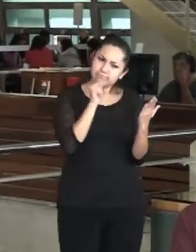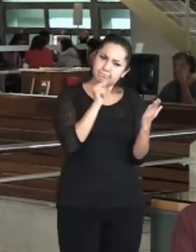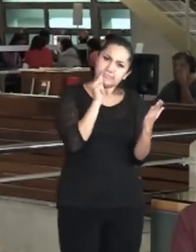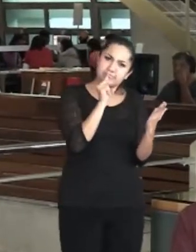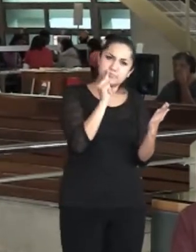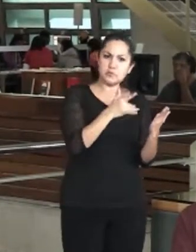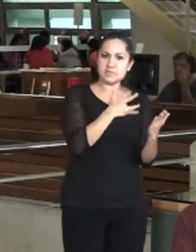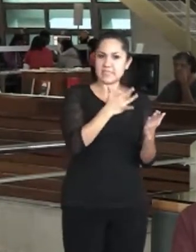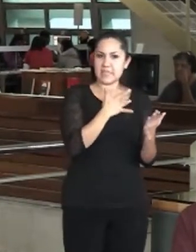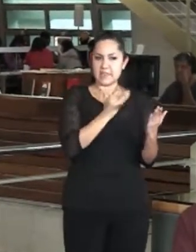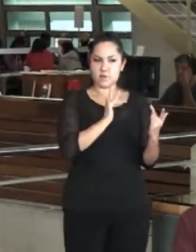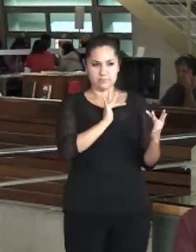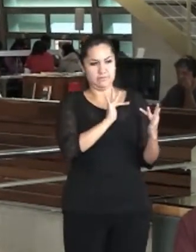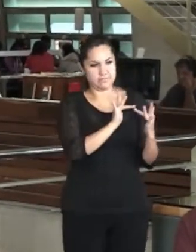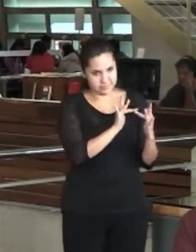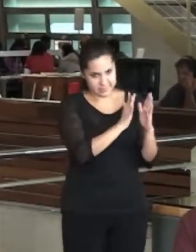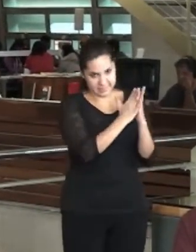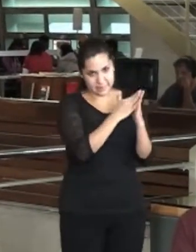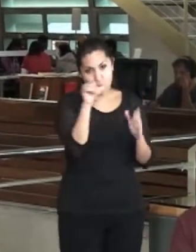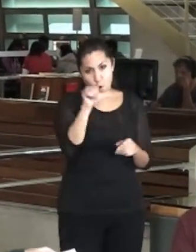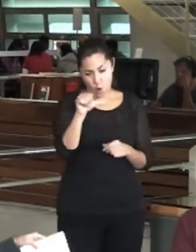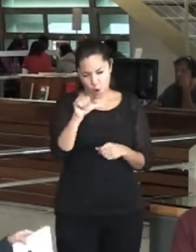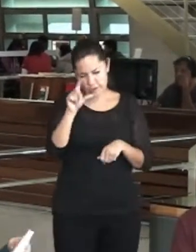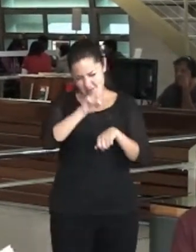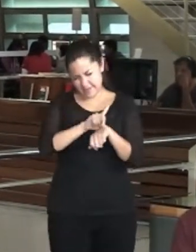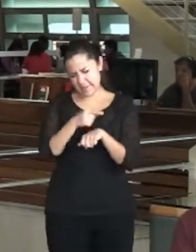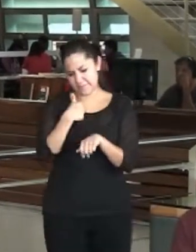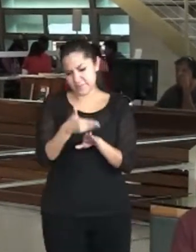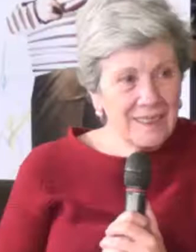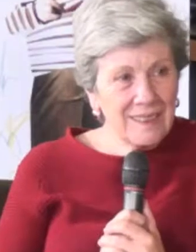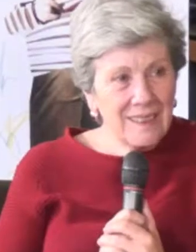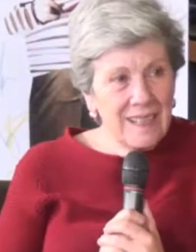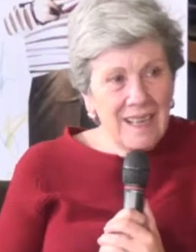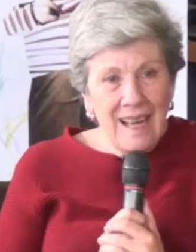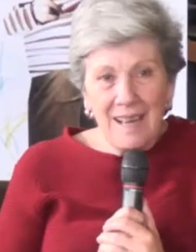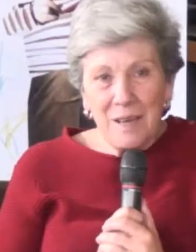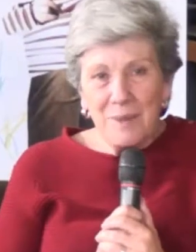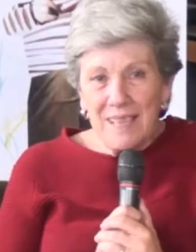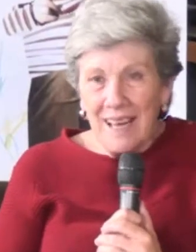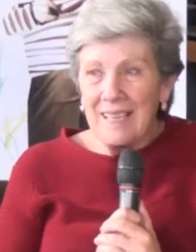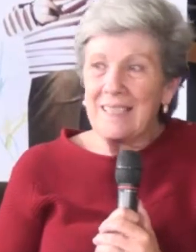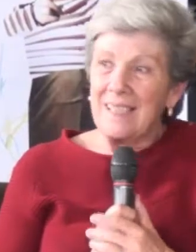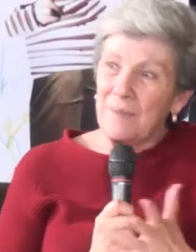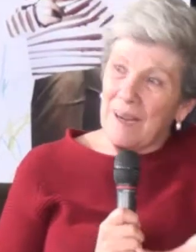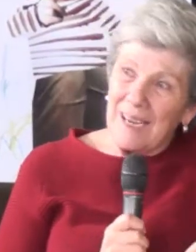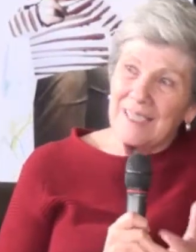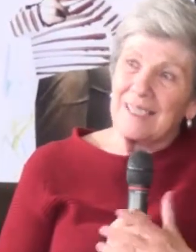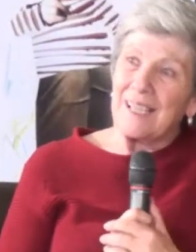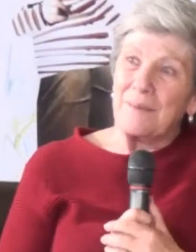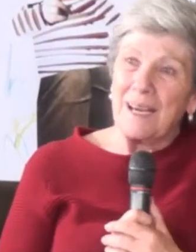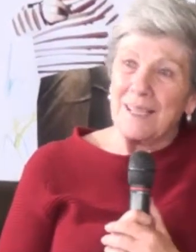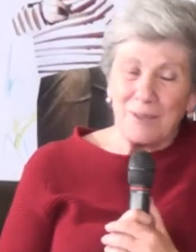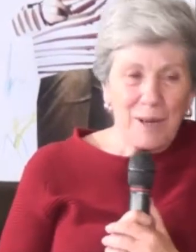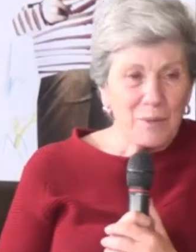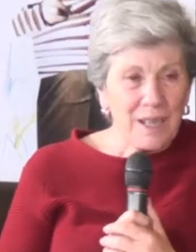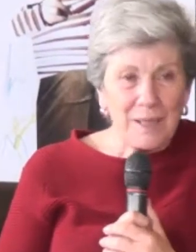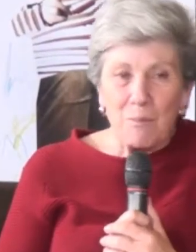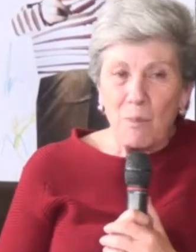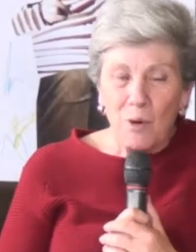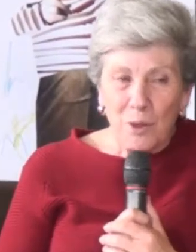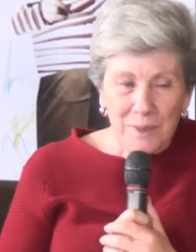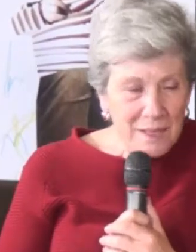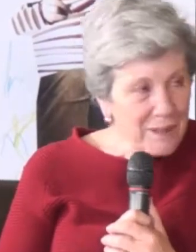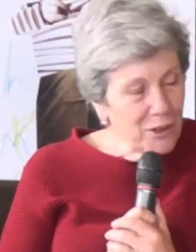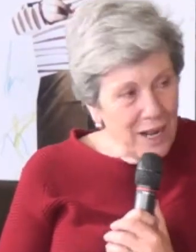hoy justamente después de comer antes de venirme para acá anna mi hija que tiene parálisis cerebral y es una mujer